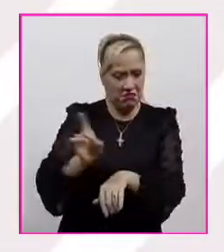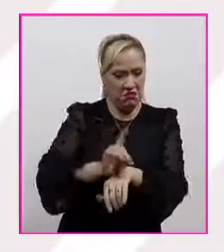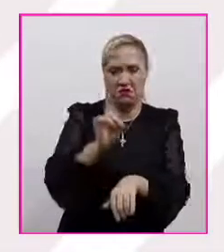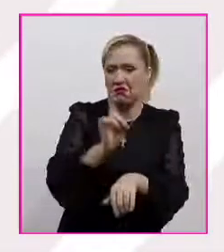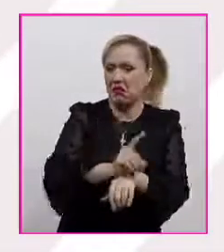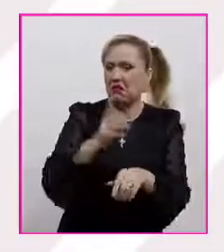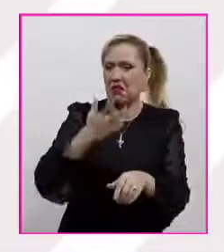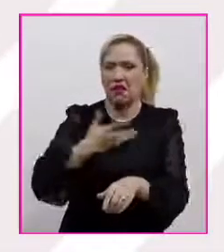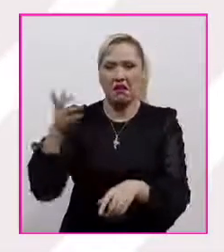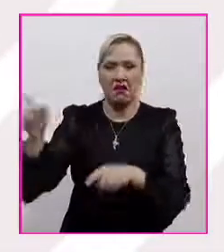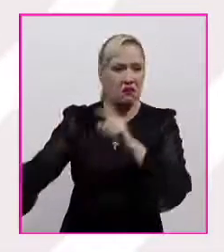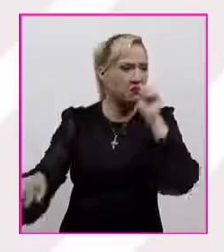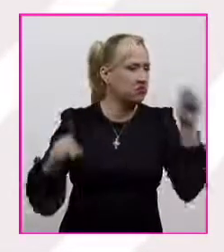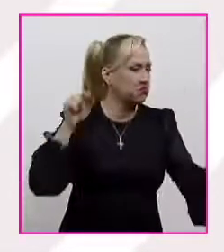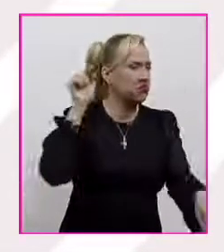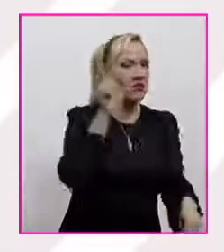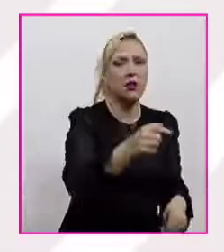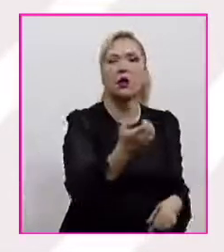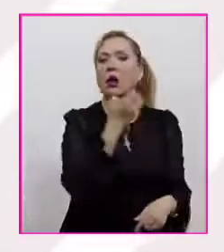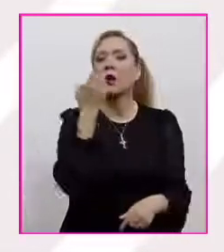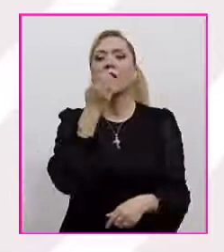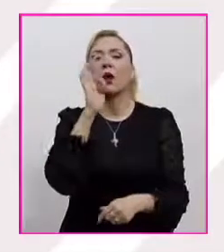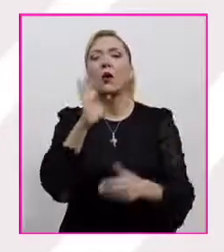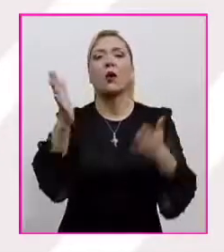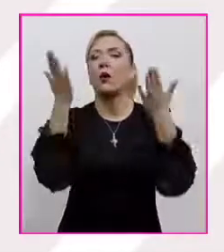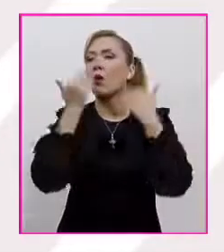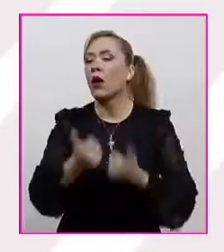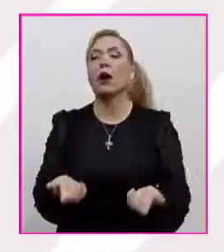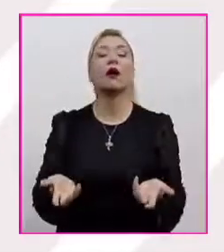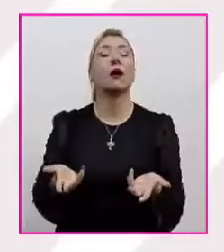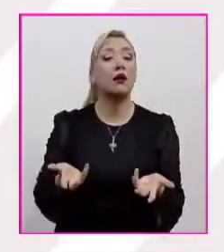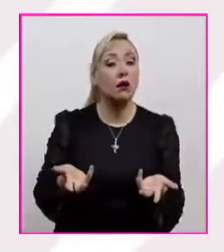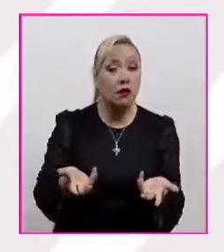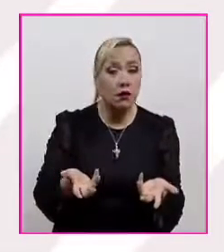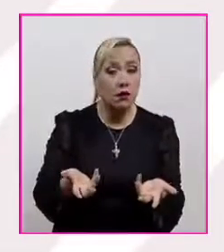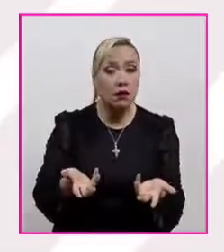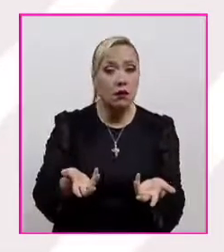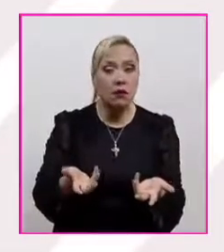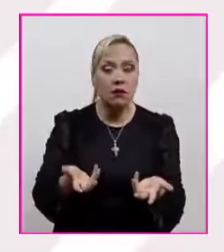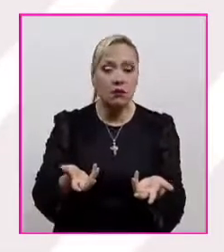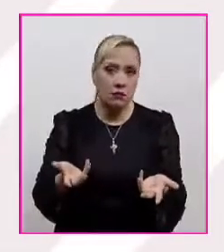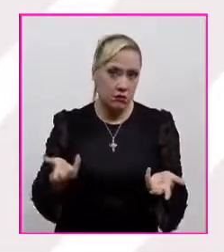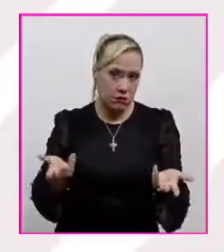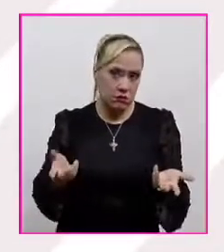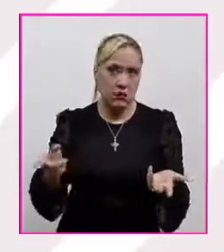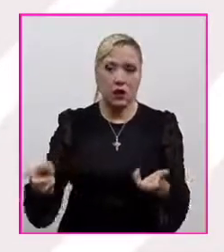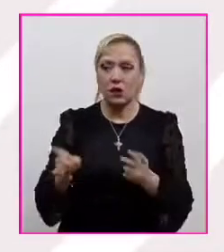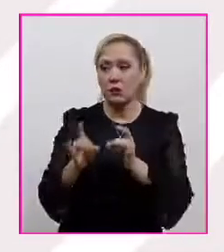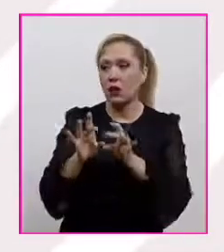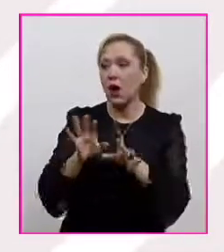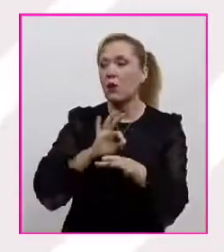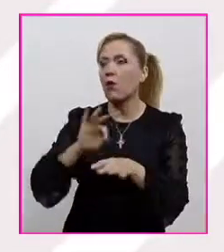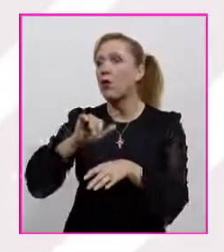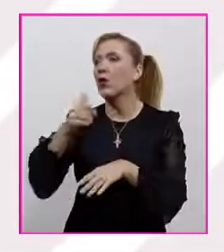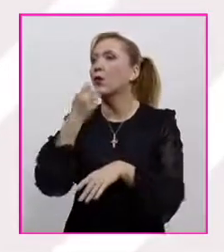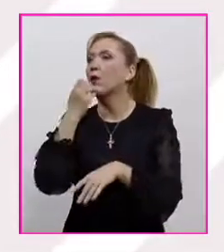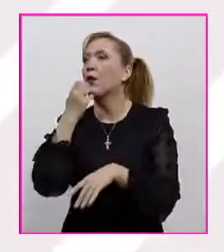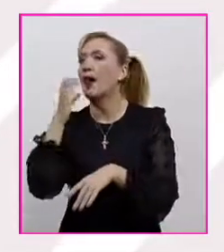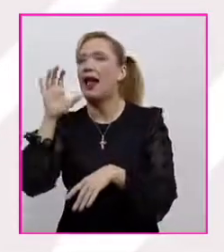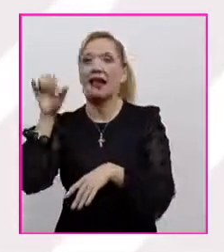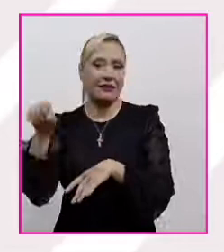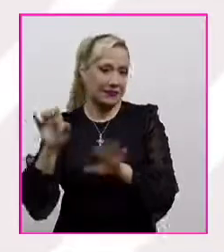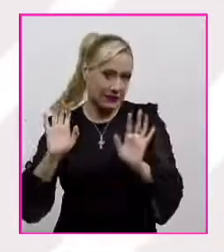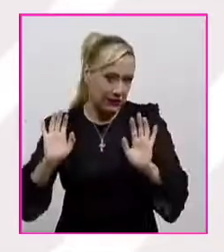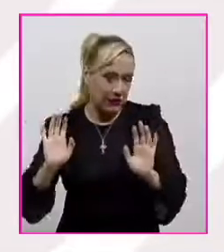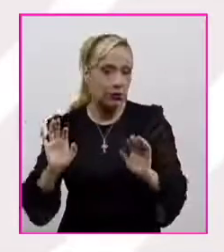a un escenario donde no hay más escuelas. En el caso de ellos, pudieron verificar alguna otra institución, pero ¿qué pasa cuando